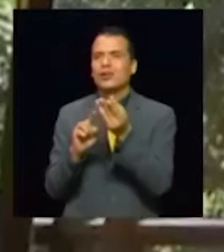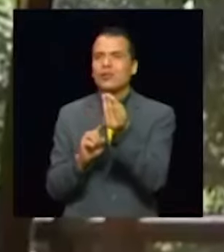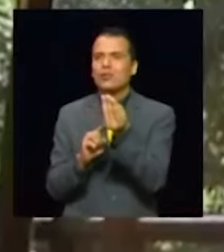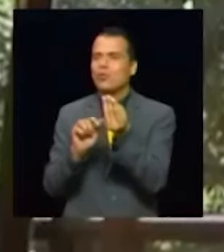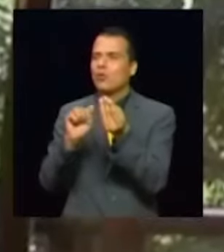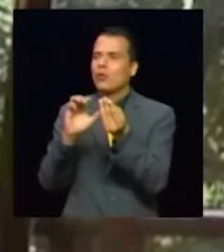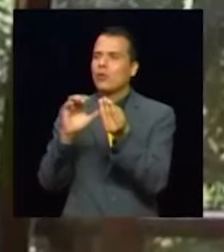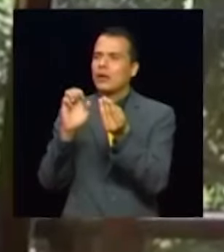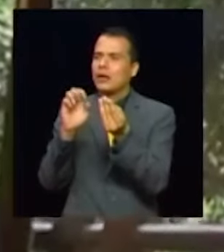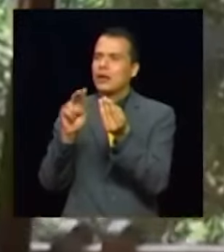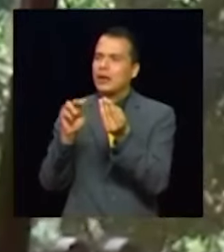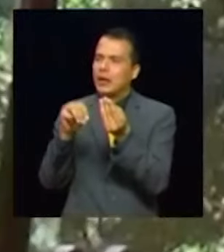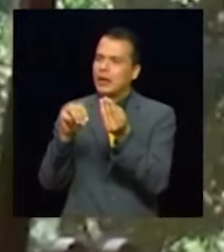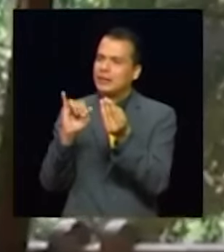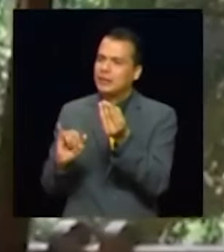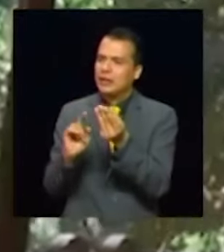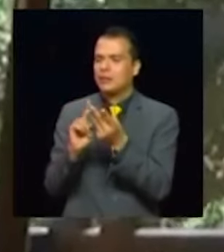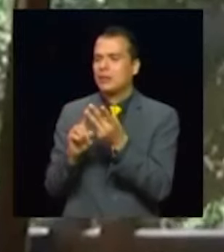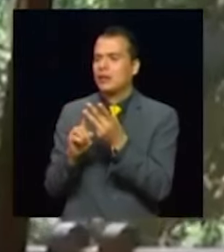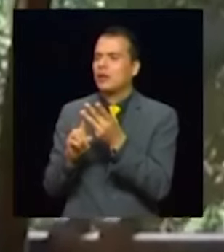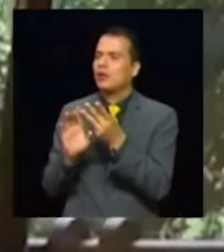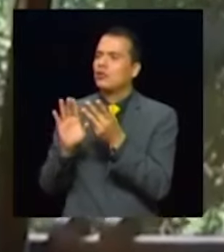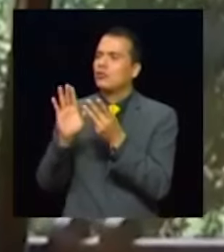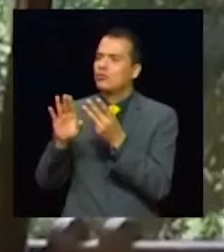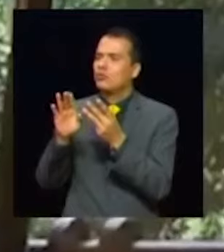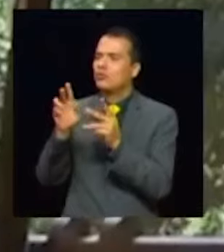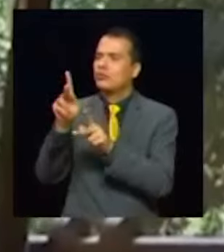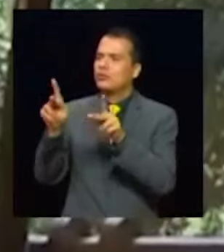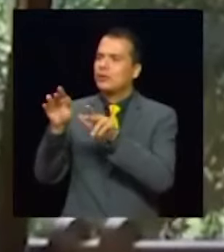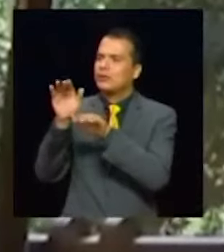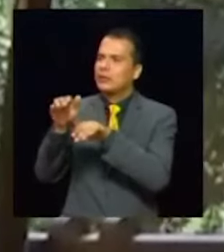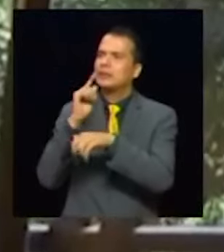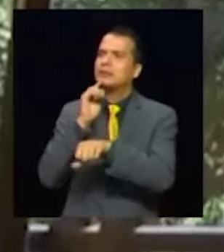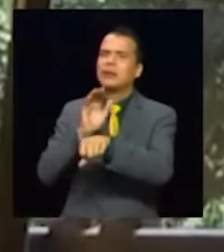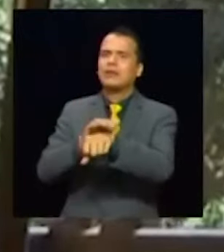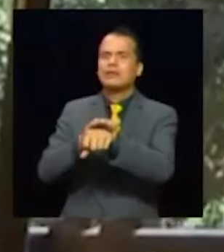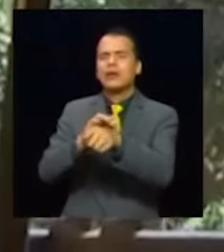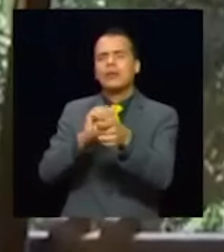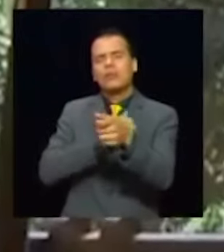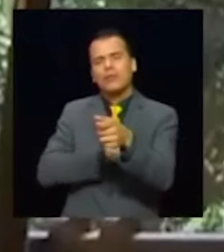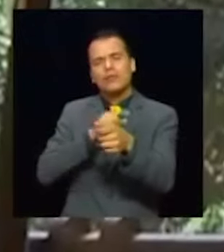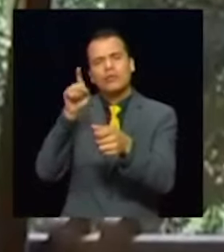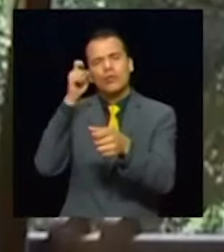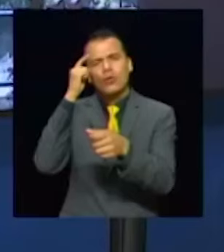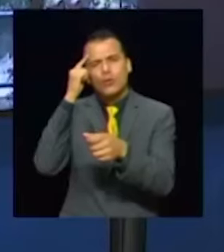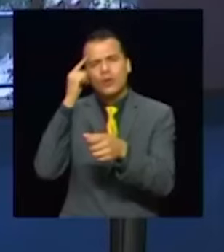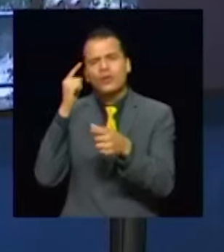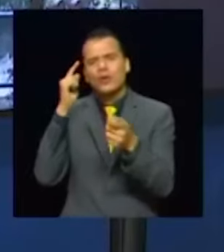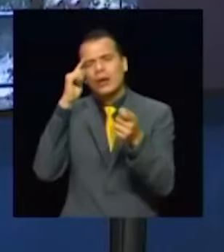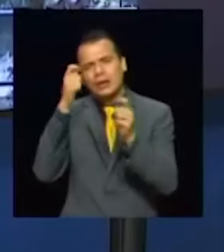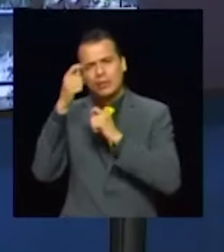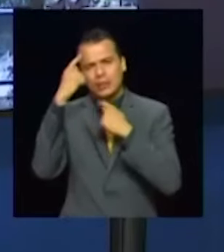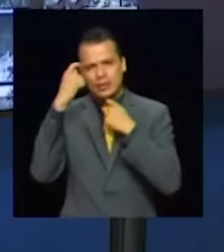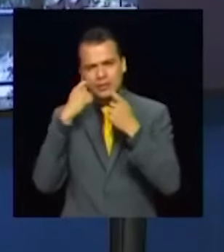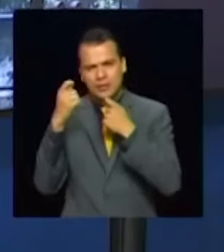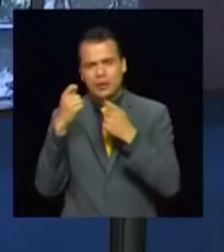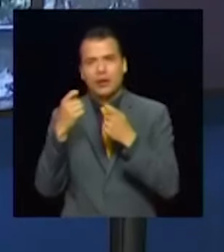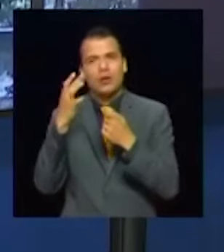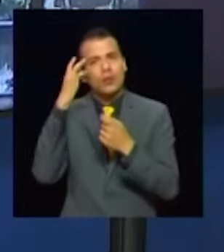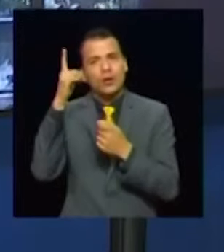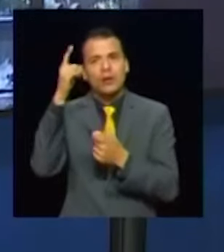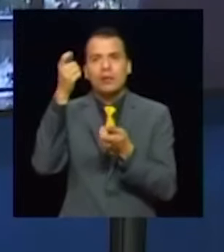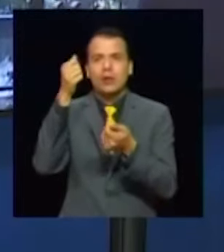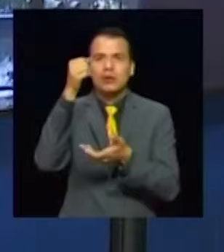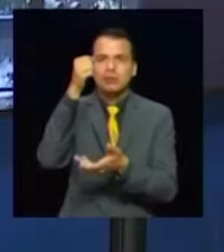gobierno enderezar el rumbo. Había una alarma permanente de que se estaban descapitalizando y los pagos que se